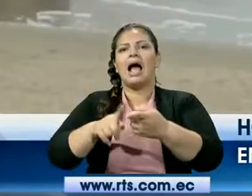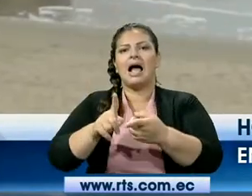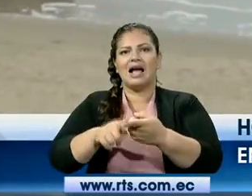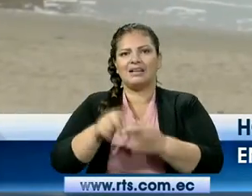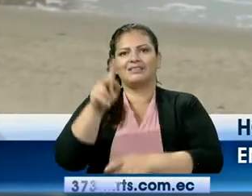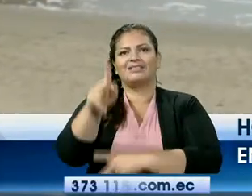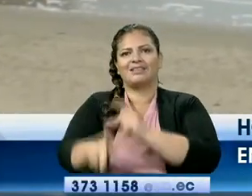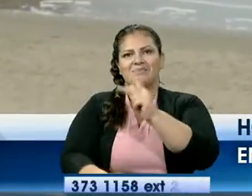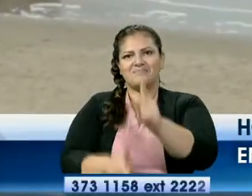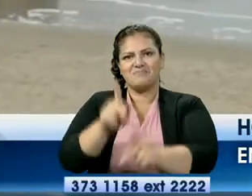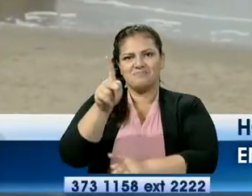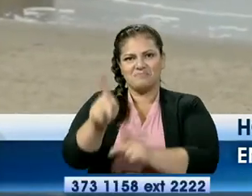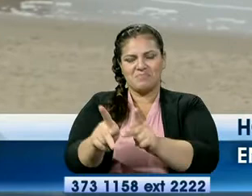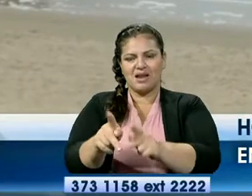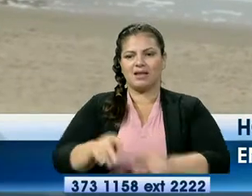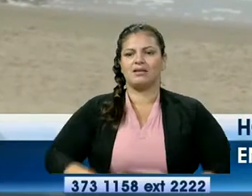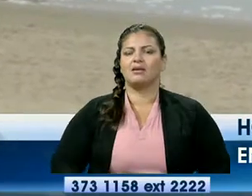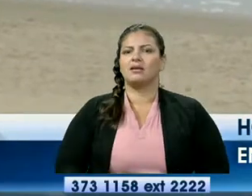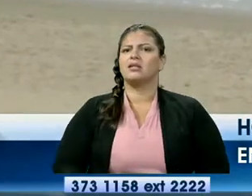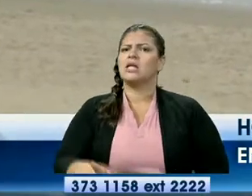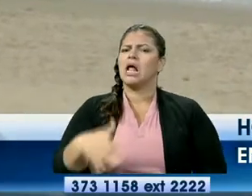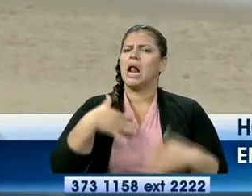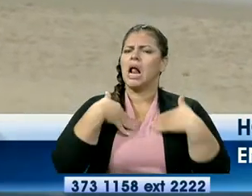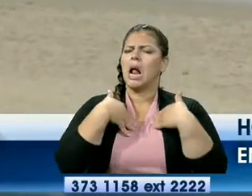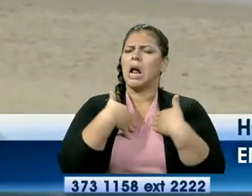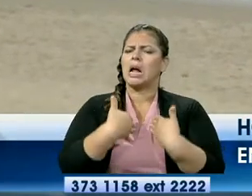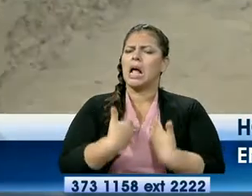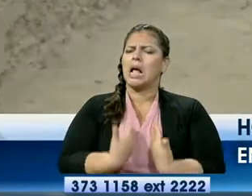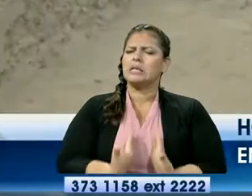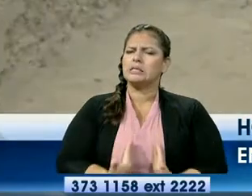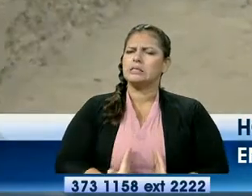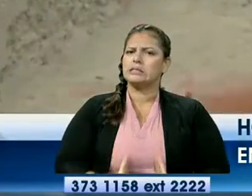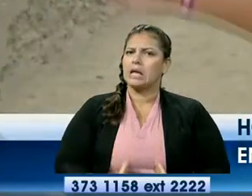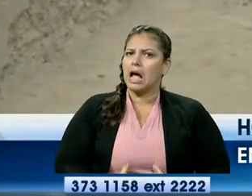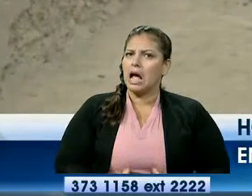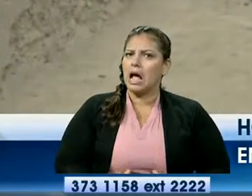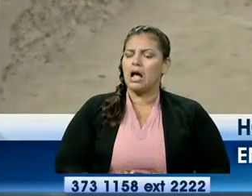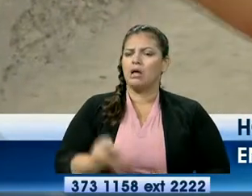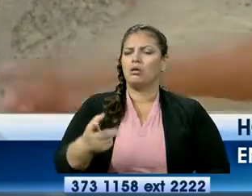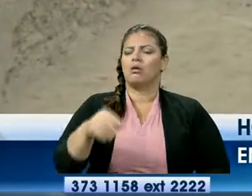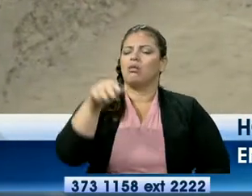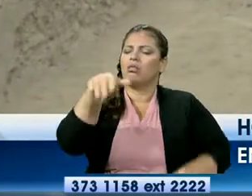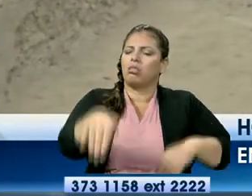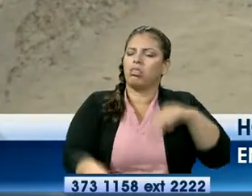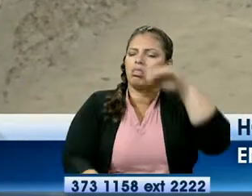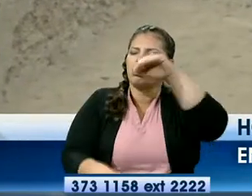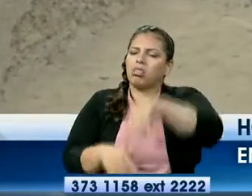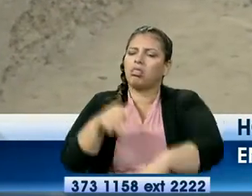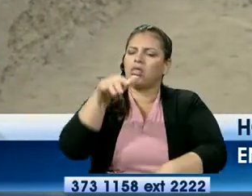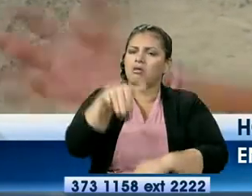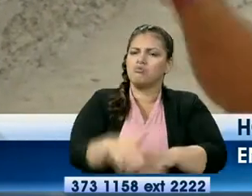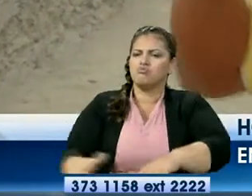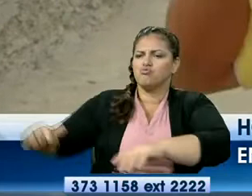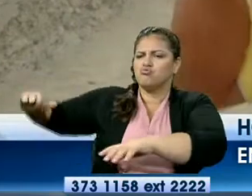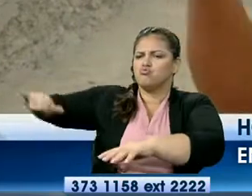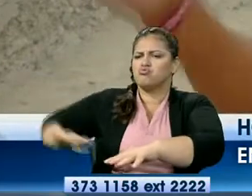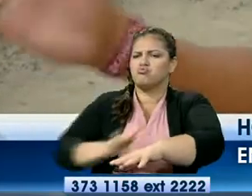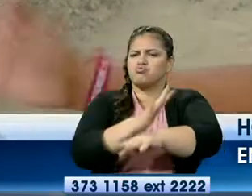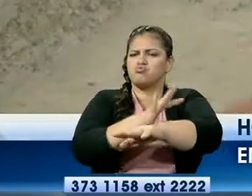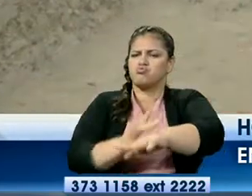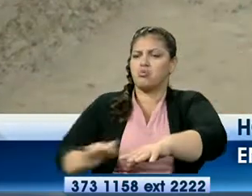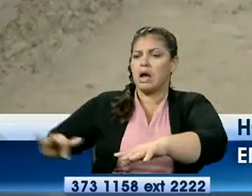lo arrastre hasta una roca, provocándole un golpe mortal. Vino una ola grande y lo estrelló contra las rocas, y si la ha pegado en la